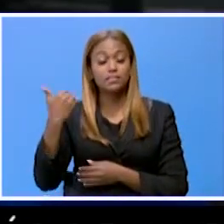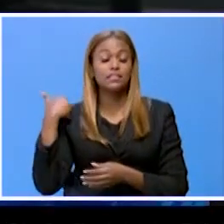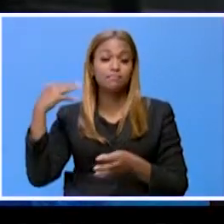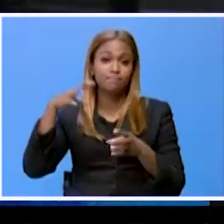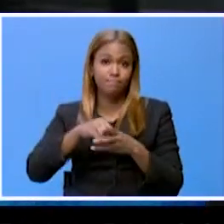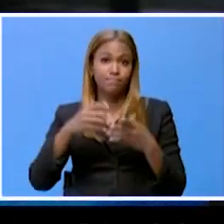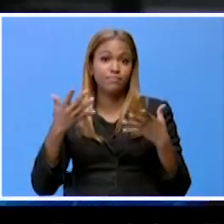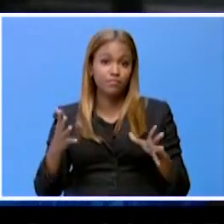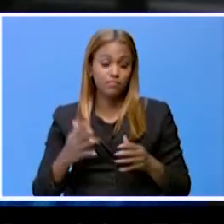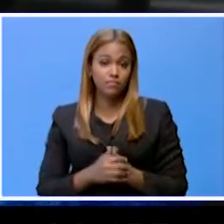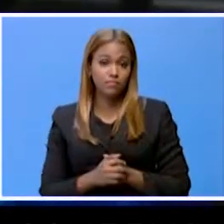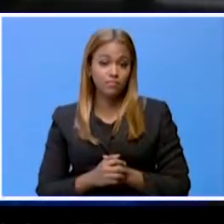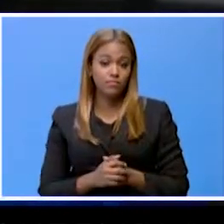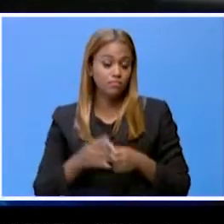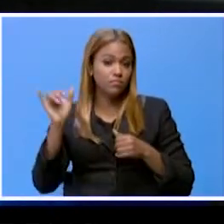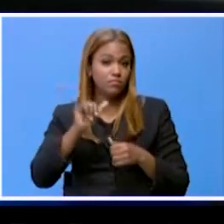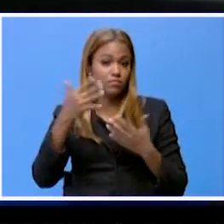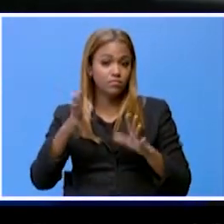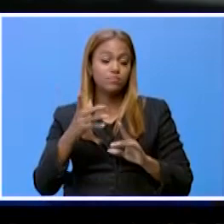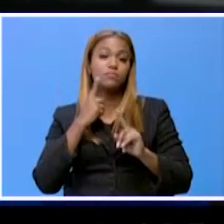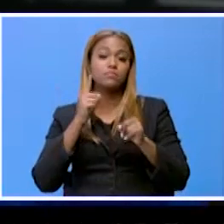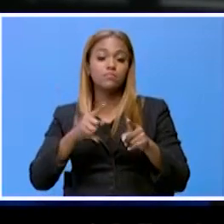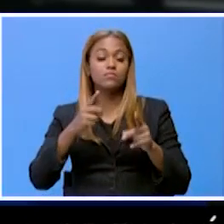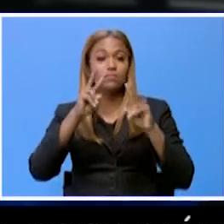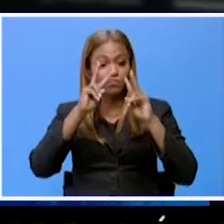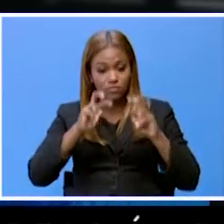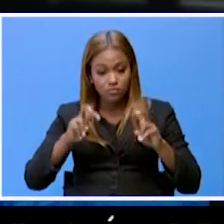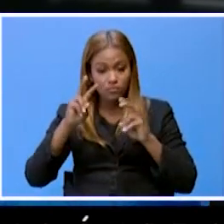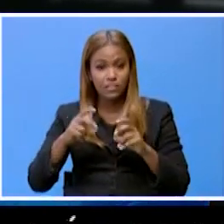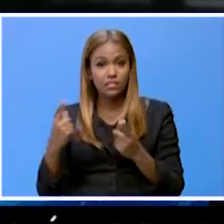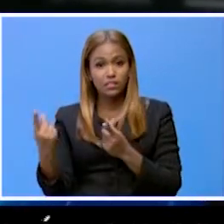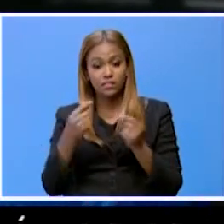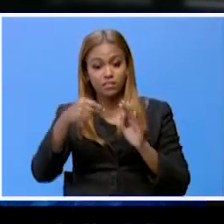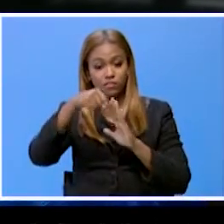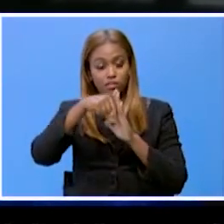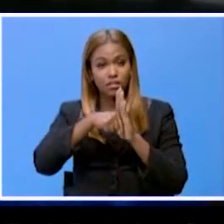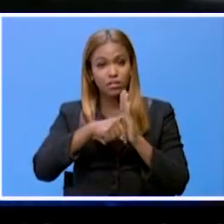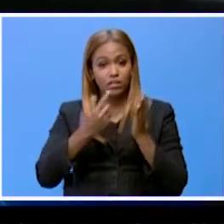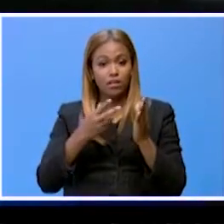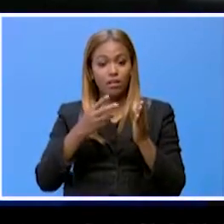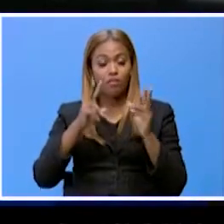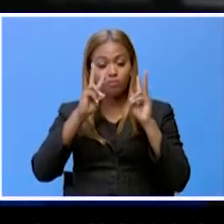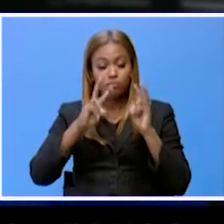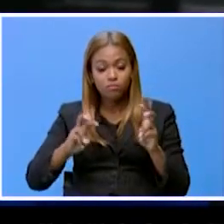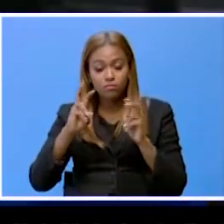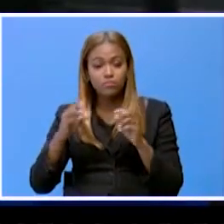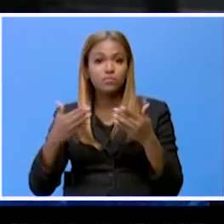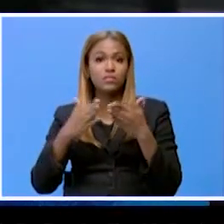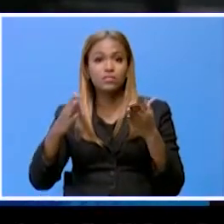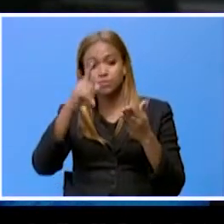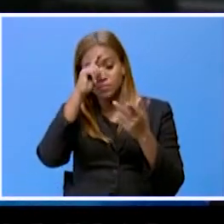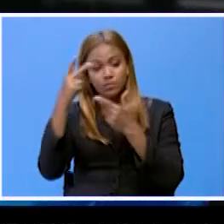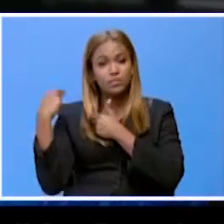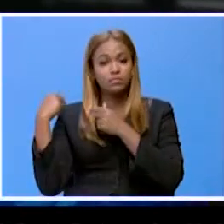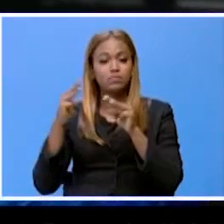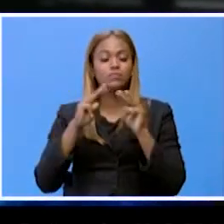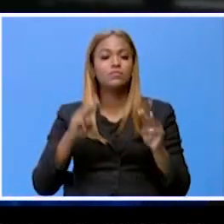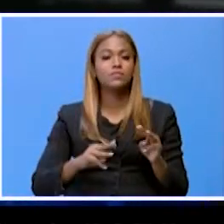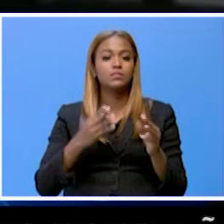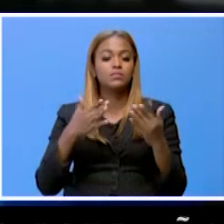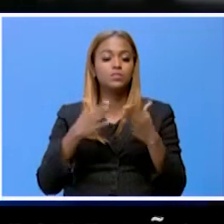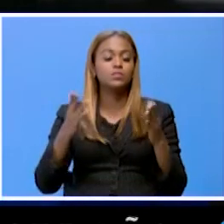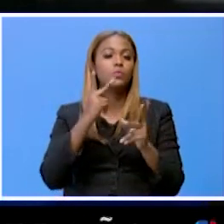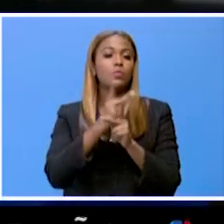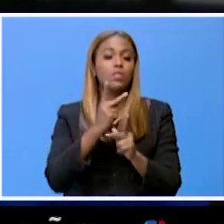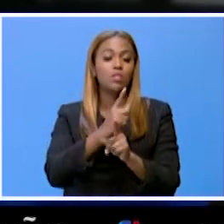pertenecían. Inmediatamente se ordenó la investigación, asuntos internos, Inspectoría General. De la mano del Ministerio Público, cuidando